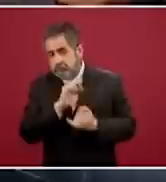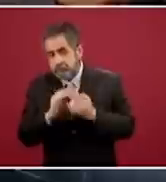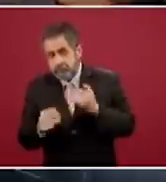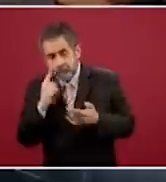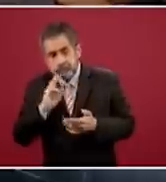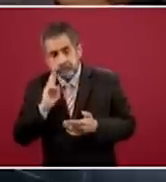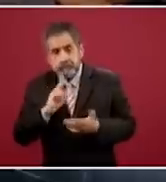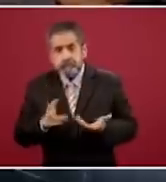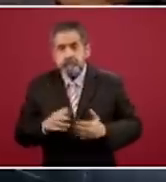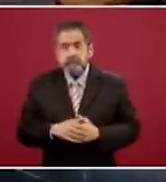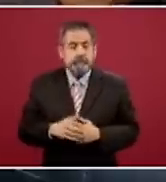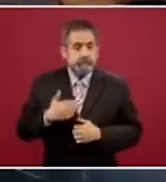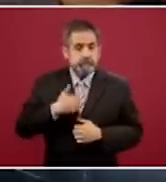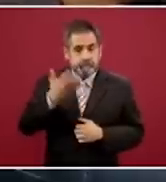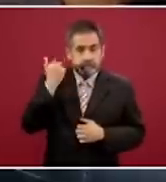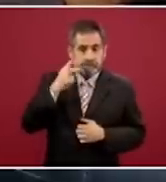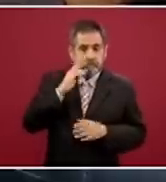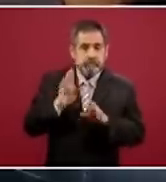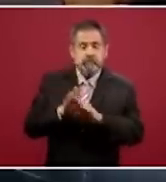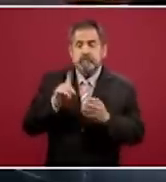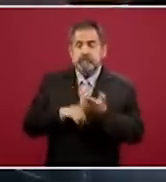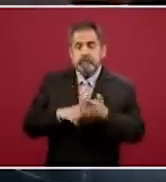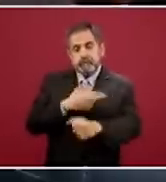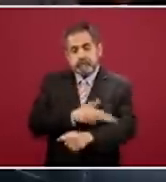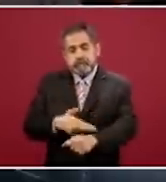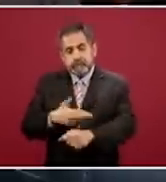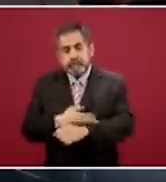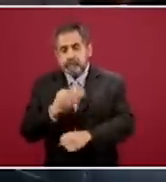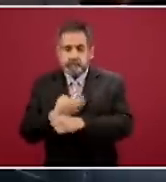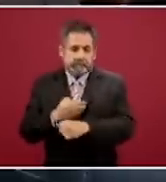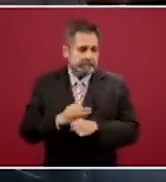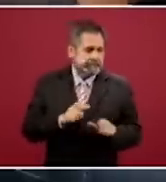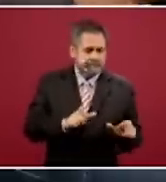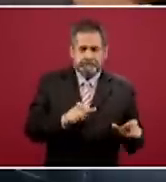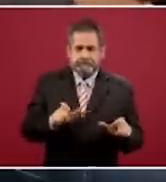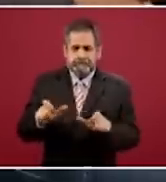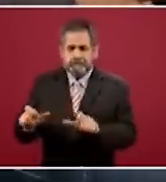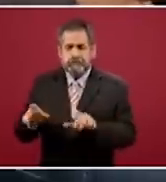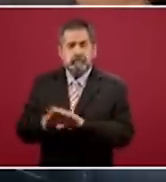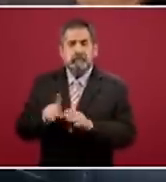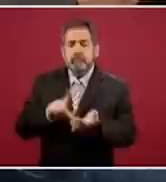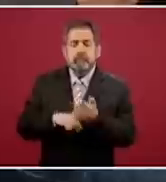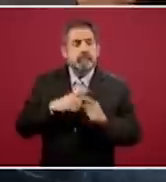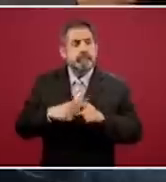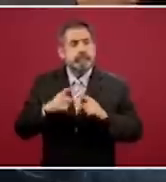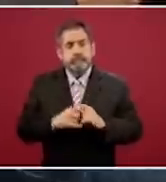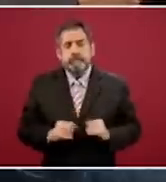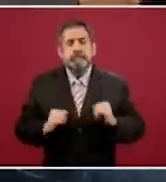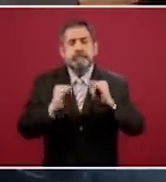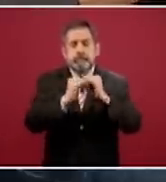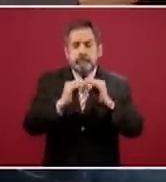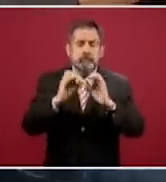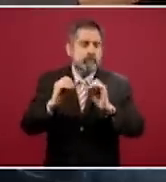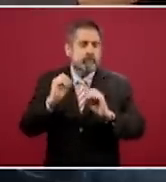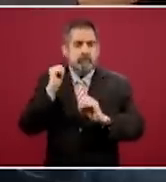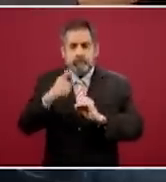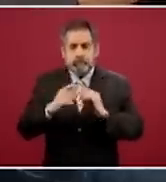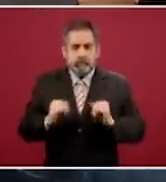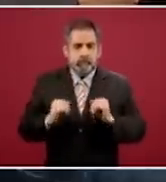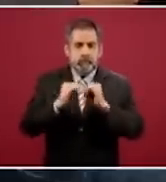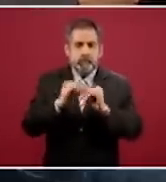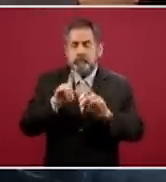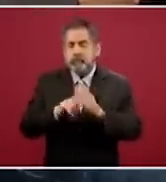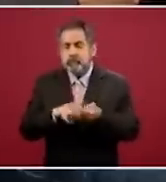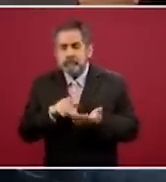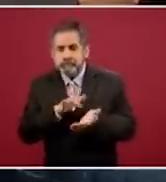Y no sé si a eso se deba las medidas que están tomando ya de una vez estas instituciones, si hubo alguna instrucción o algún